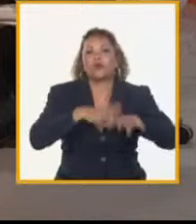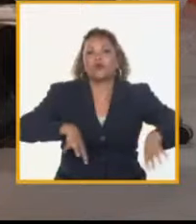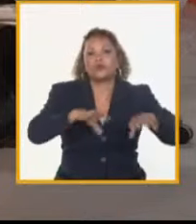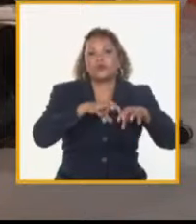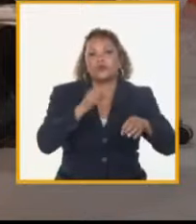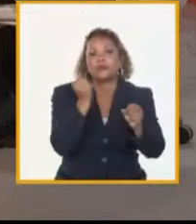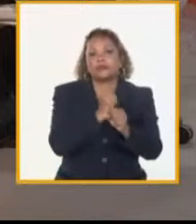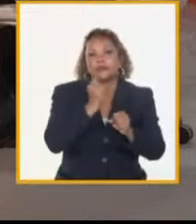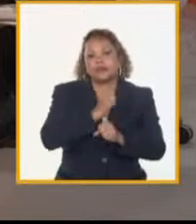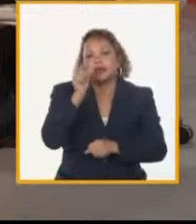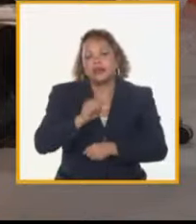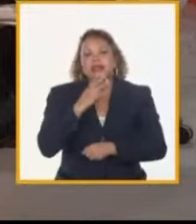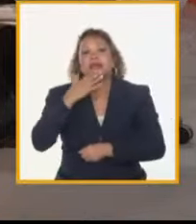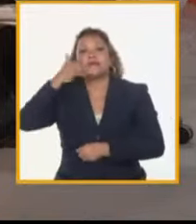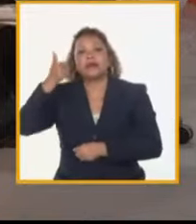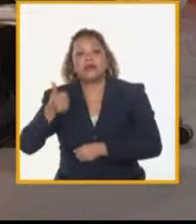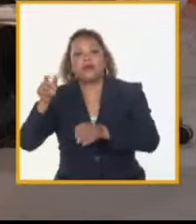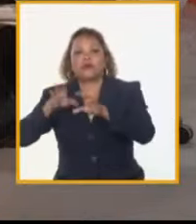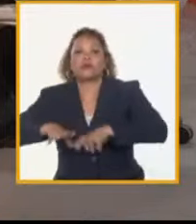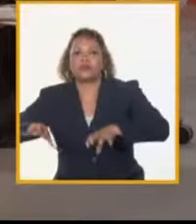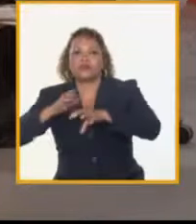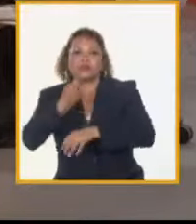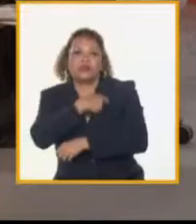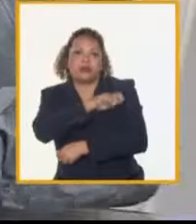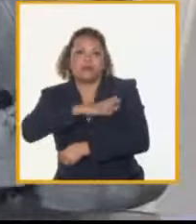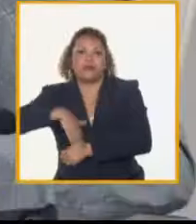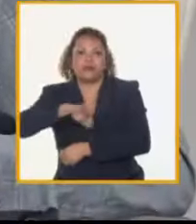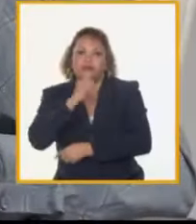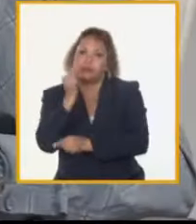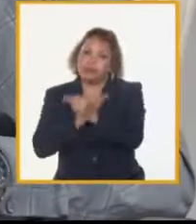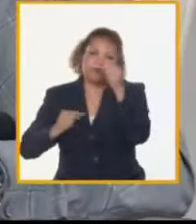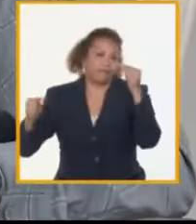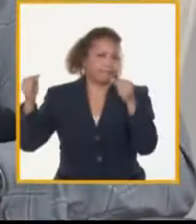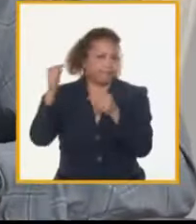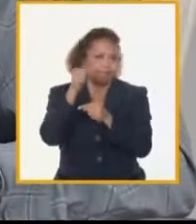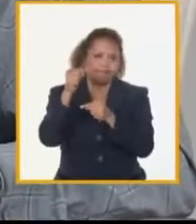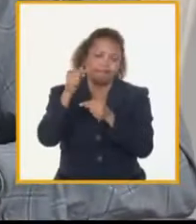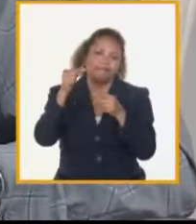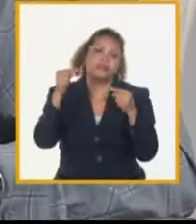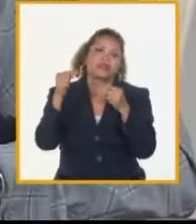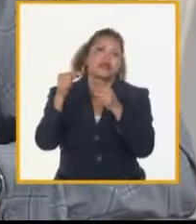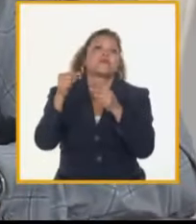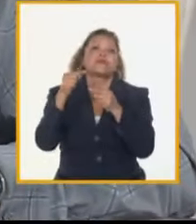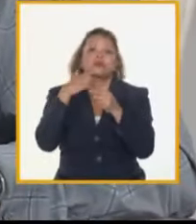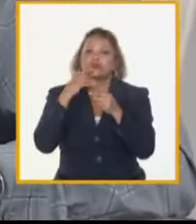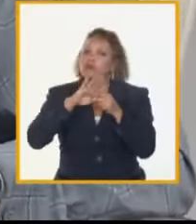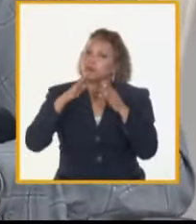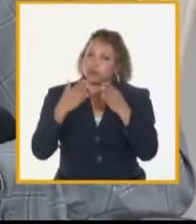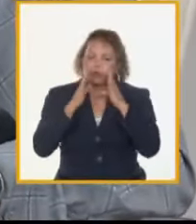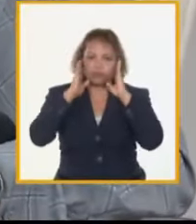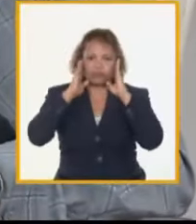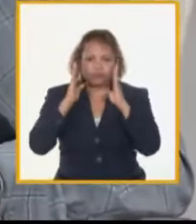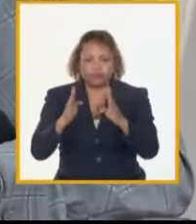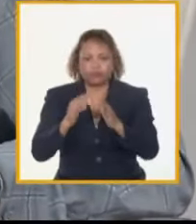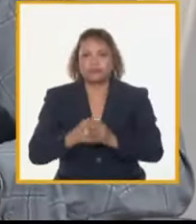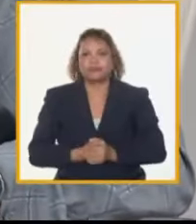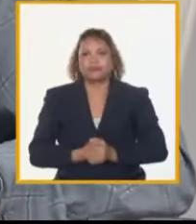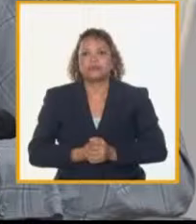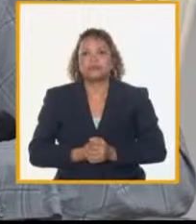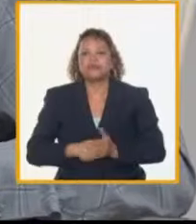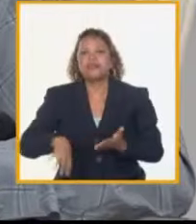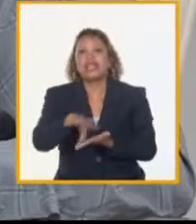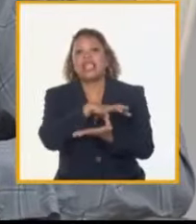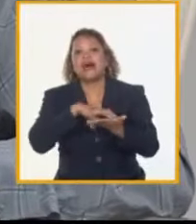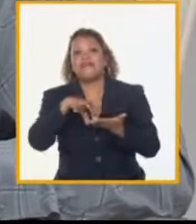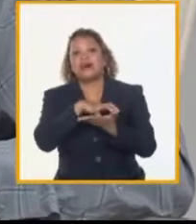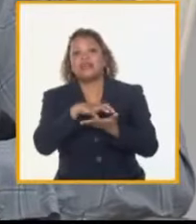las condiciones también de la población, que es lo fundamental, que es el sentido que tenemos todos los servidores públicos. La base de Vía Azul, se